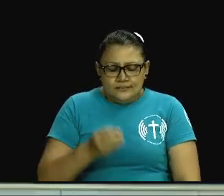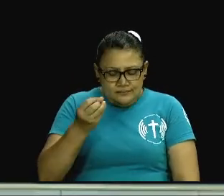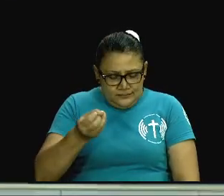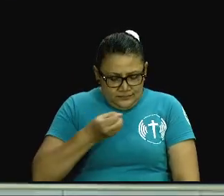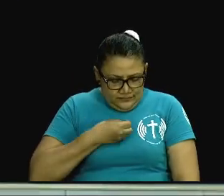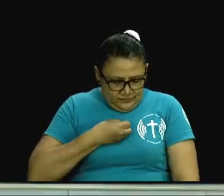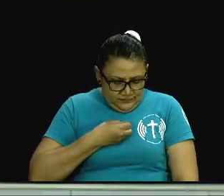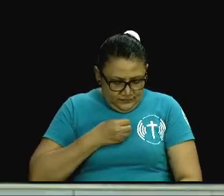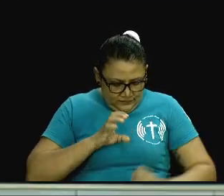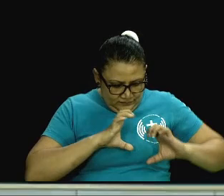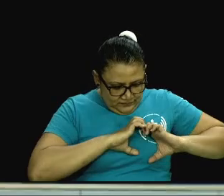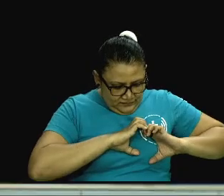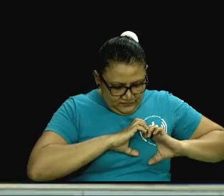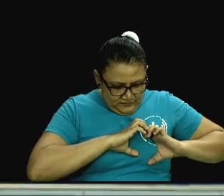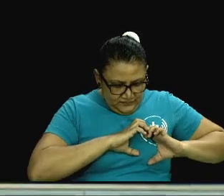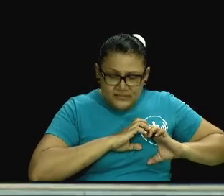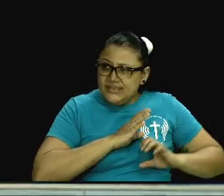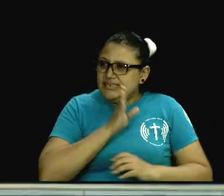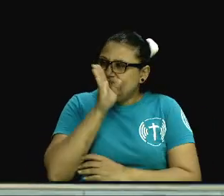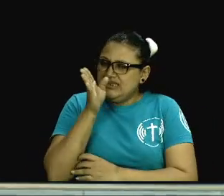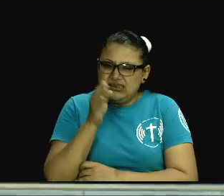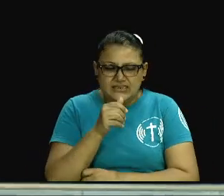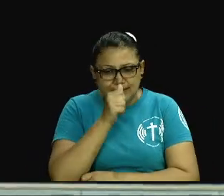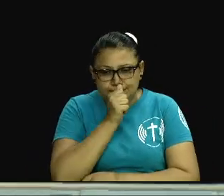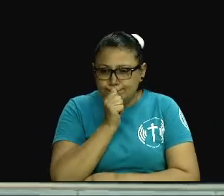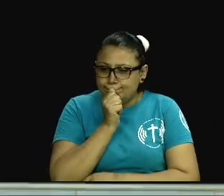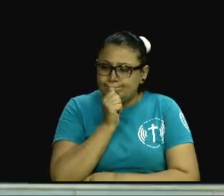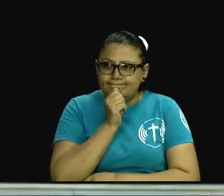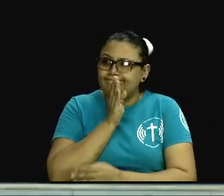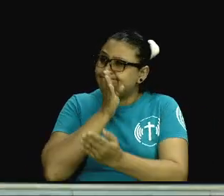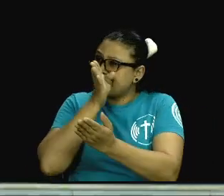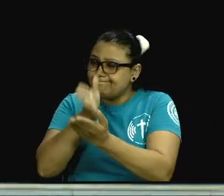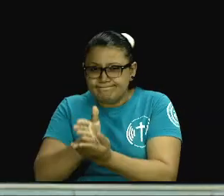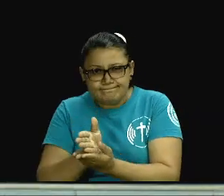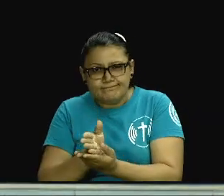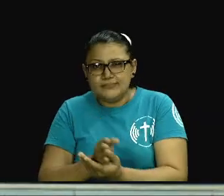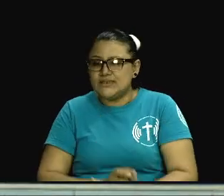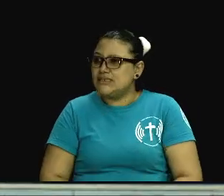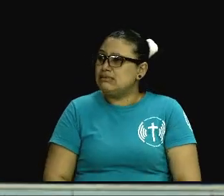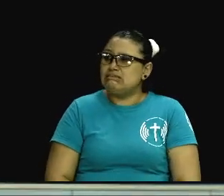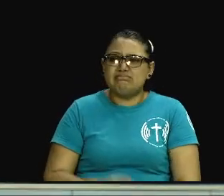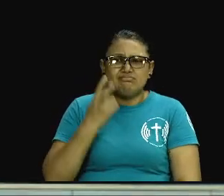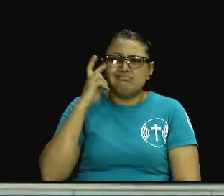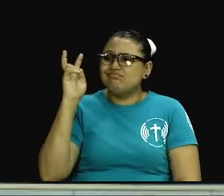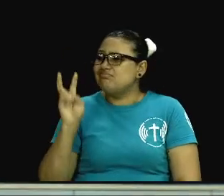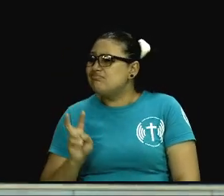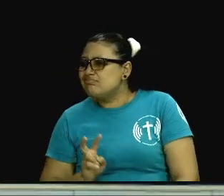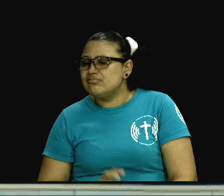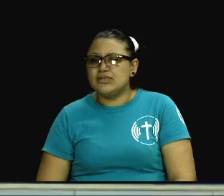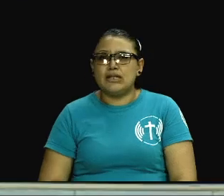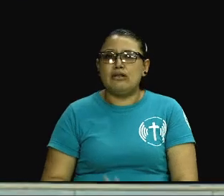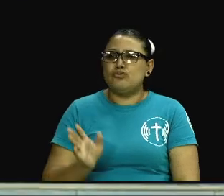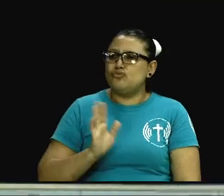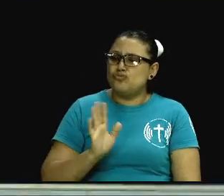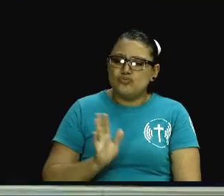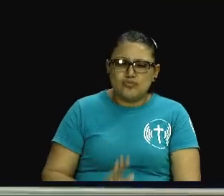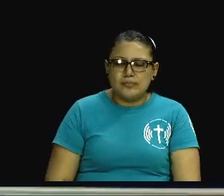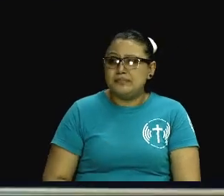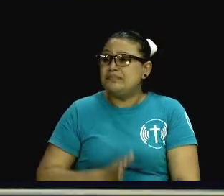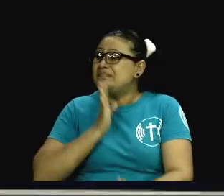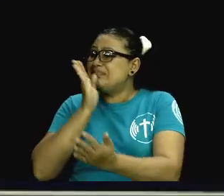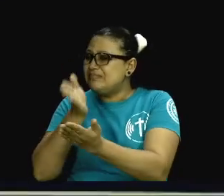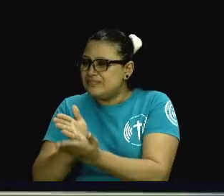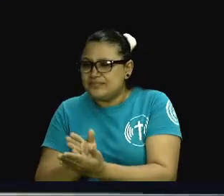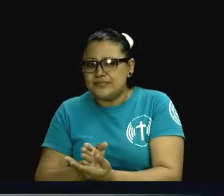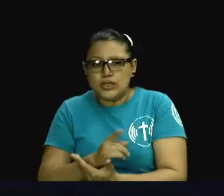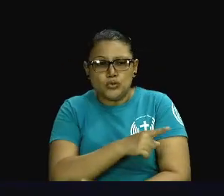se fijó sobre la segunda vez y le dice se constante no dejes tu petición al lado nos dejes llorar por lo que tú